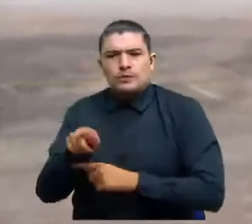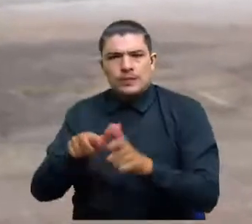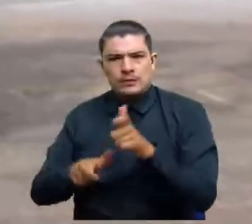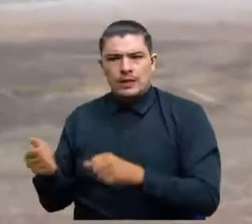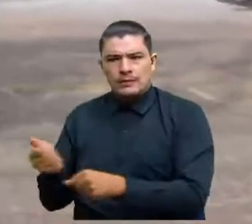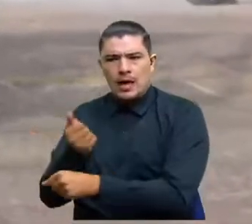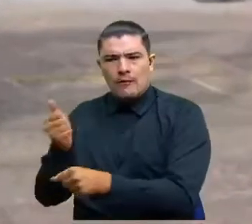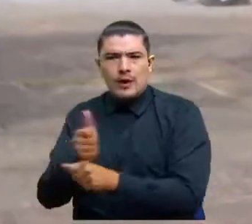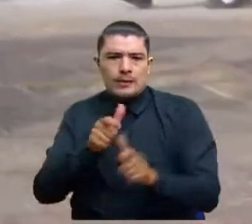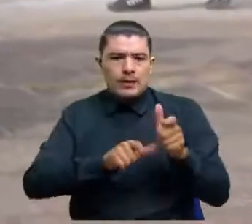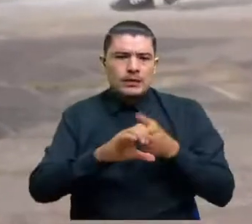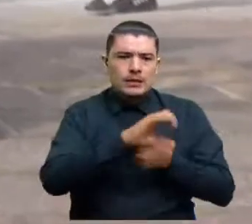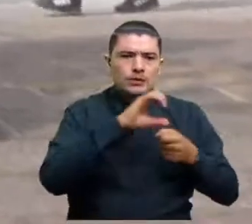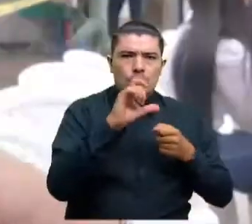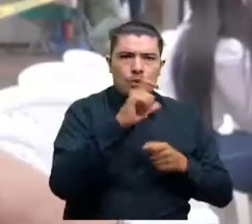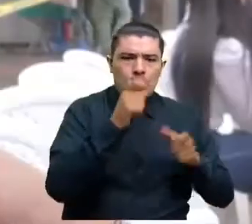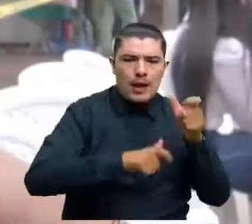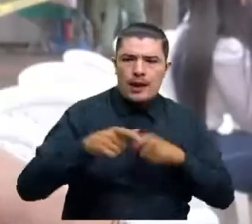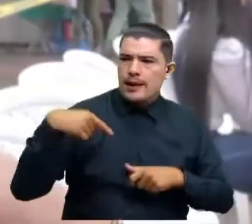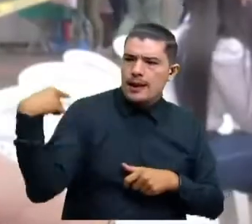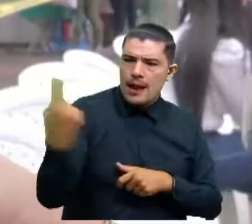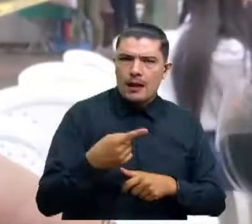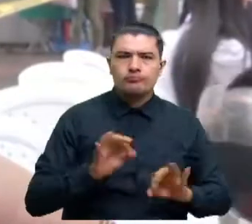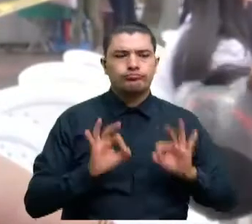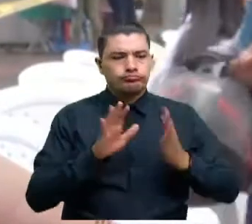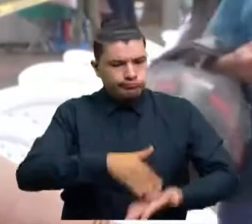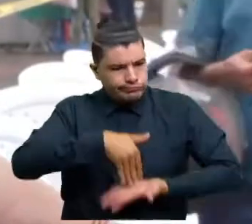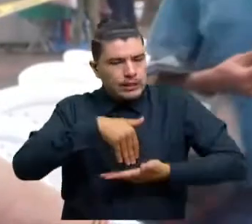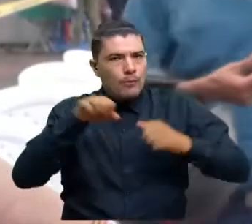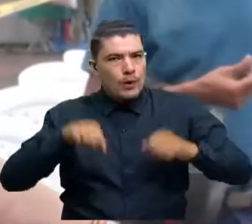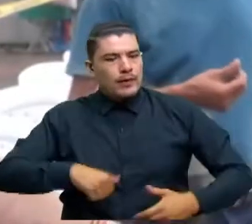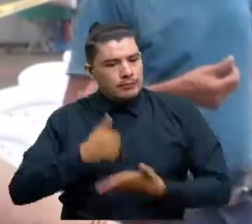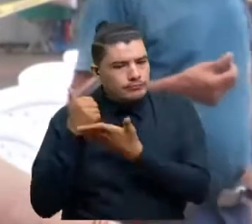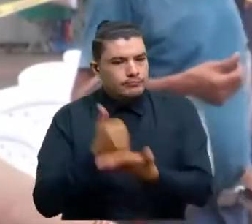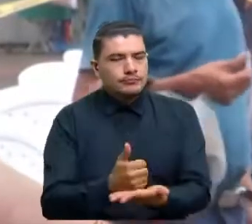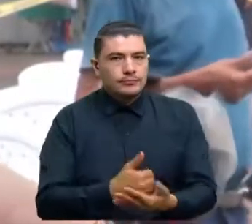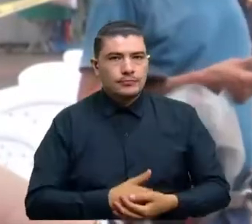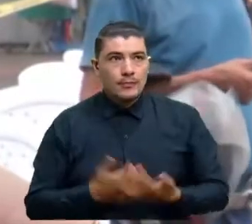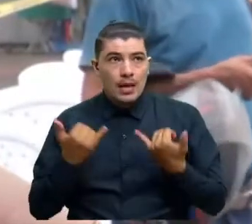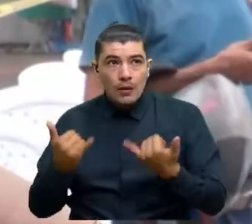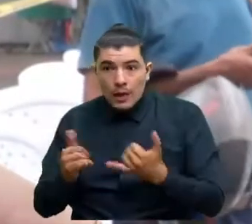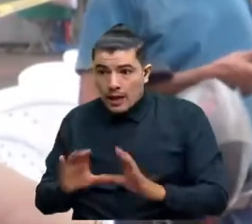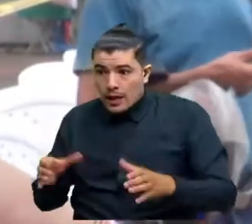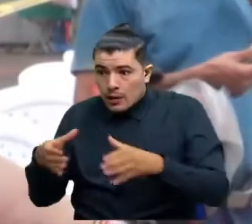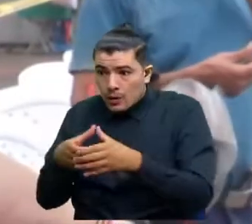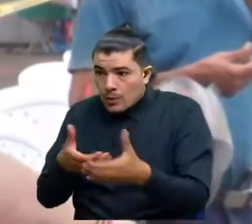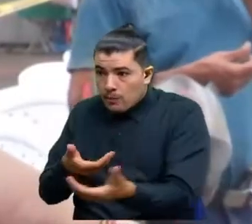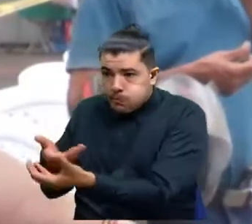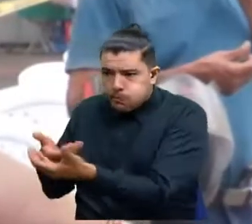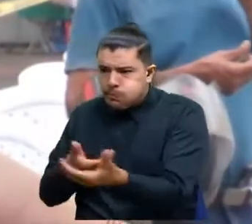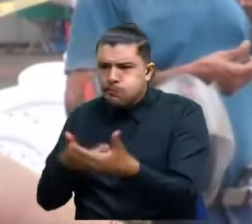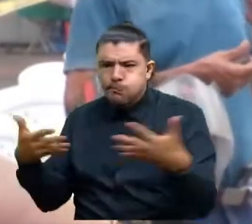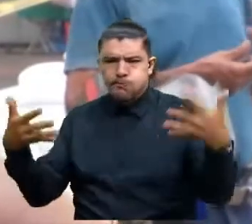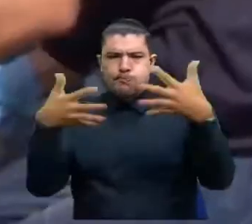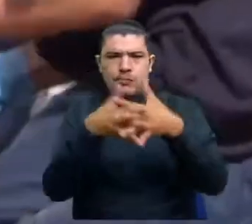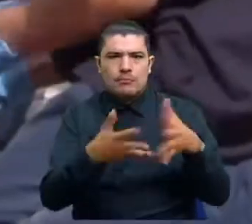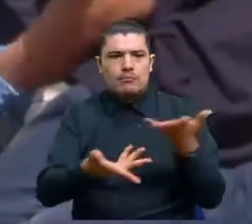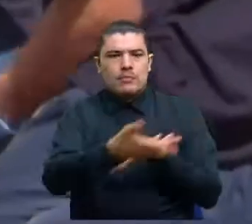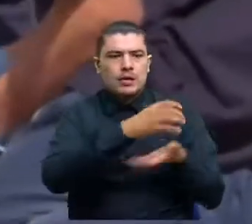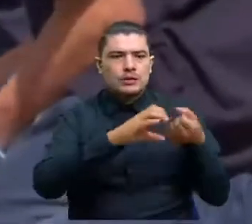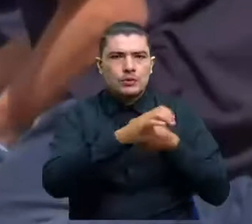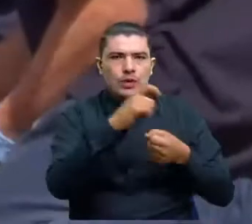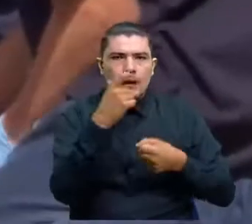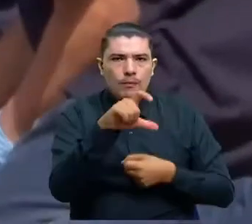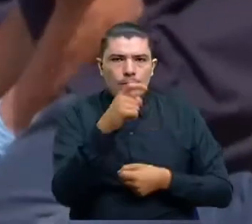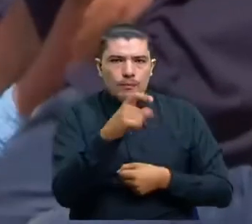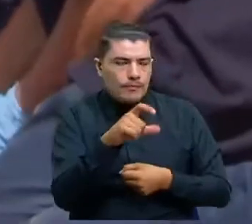la ciudad. La idea es crear un cuerpo de bomberos, ajustarlo a las realidades de la ciudad, a las realidades de lo que merece Bucaramanga hoy